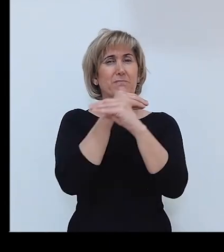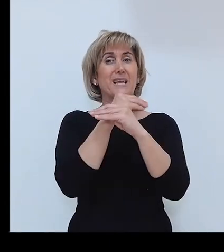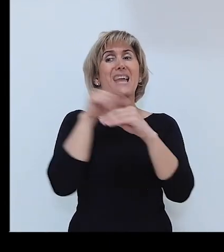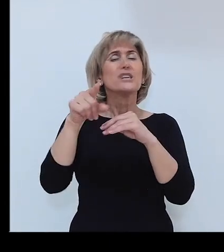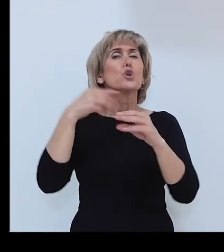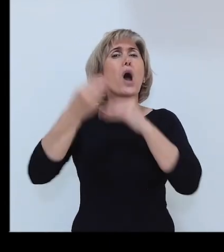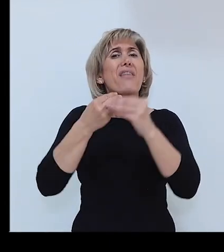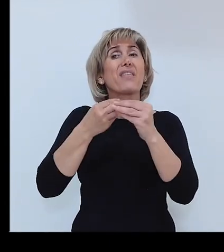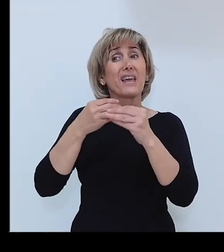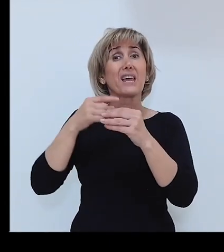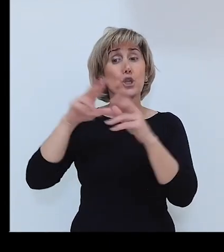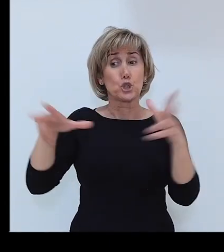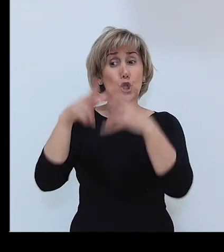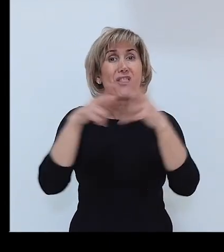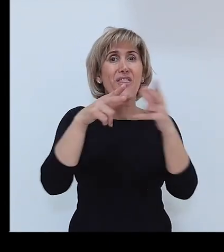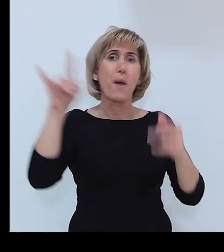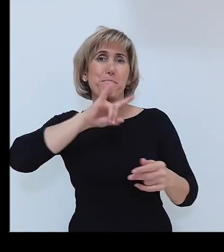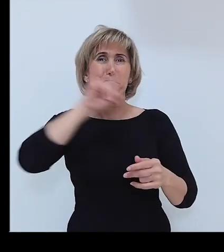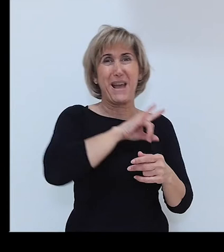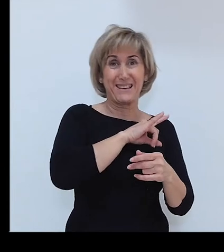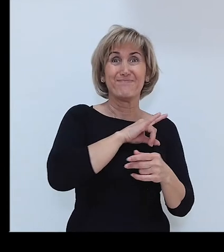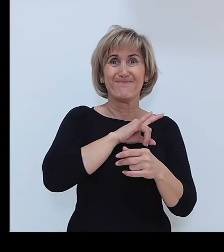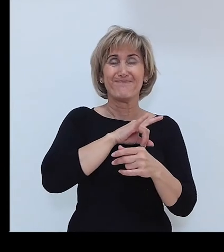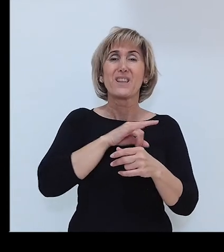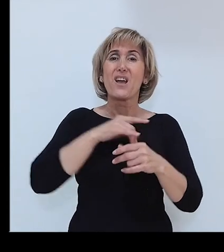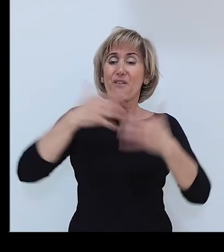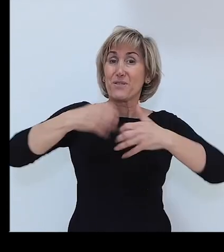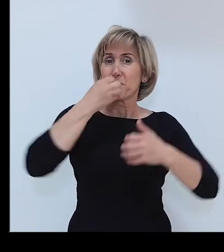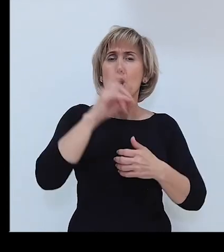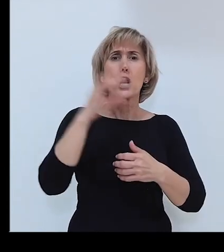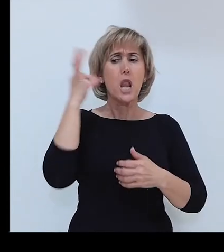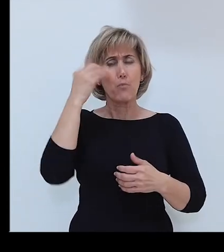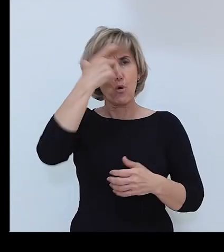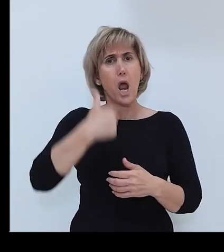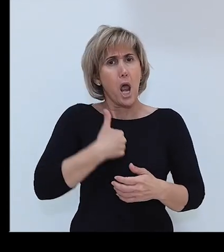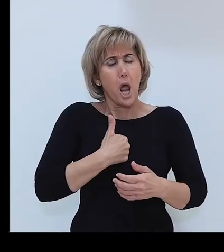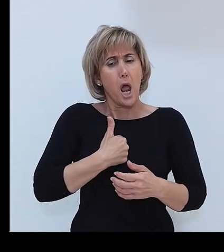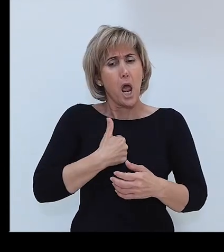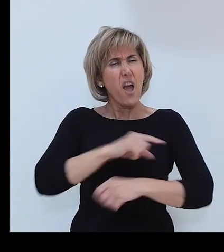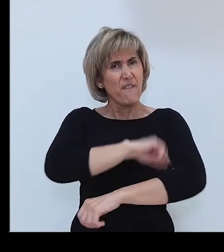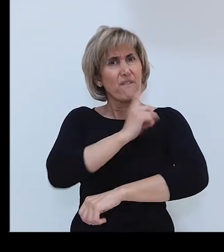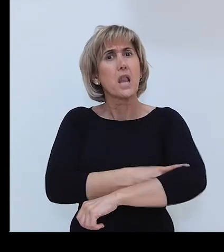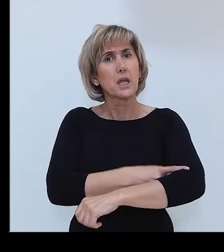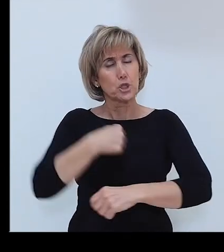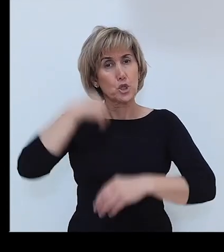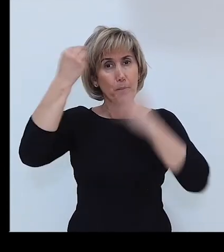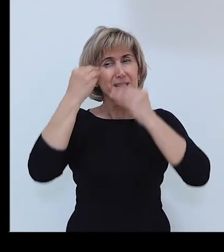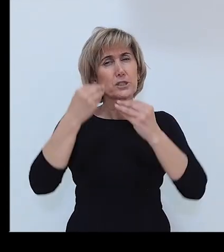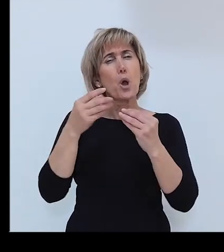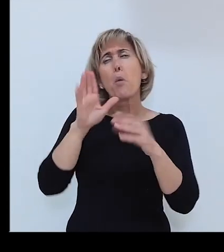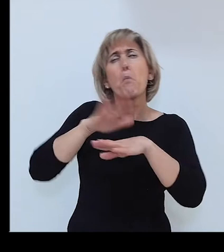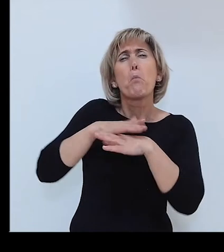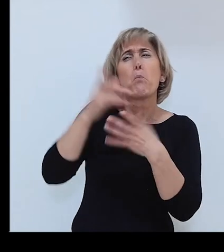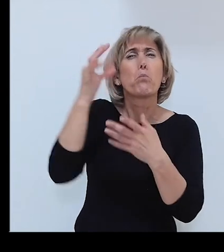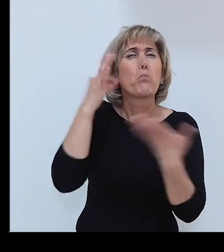y las costumbres, eso enferma a la sociedad. Entonces, ella realmente es muy valiente, y a mí me llamaba la